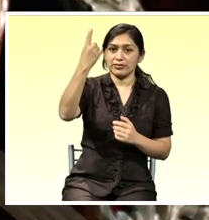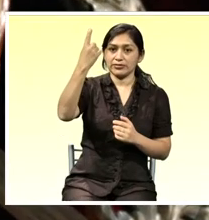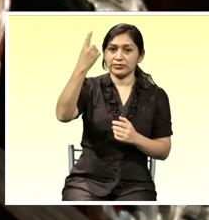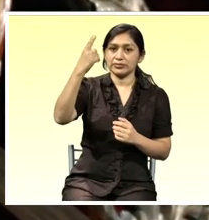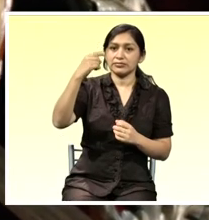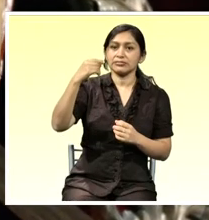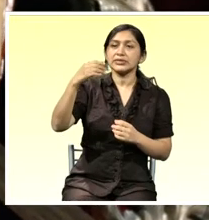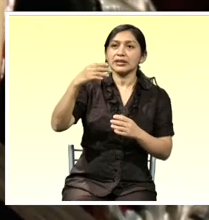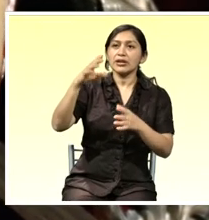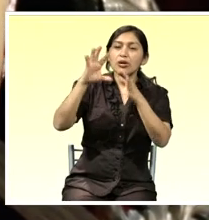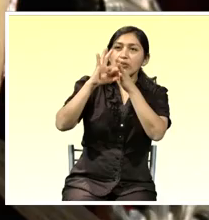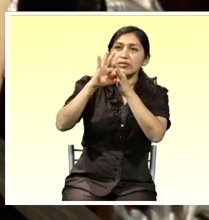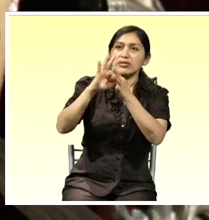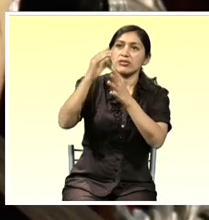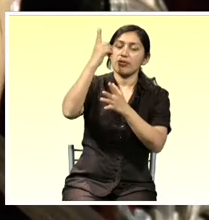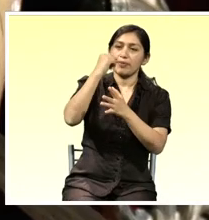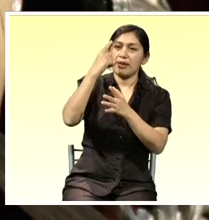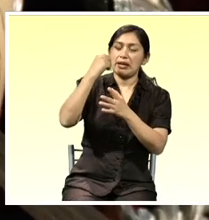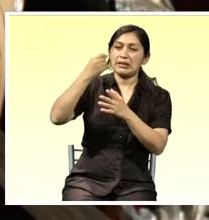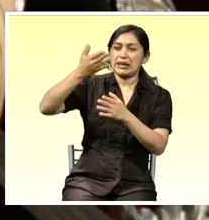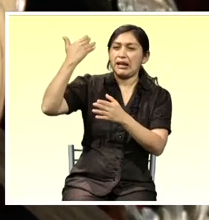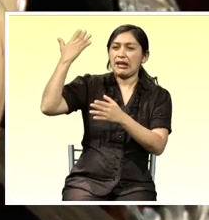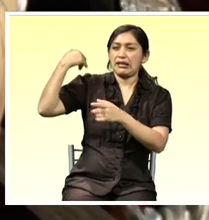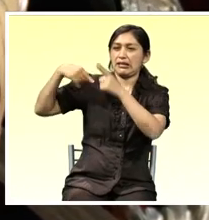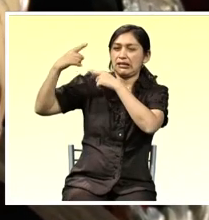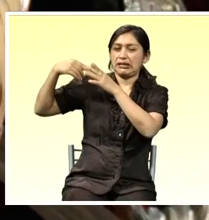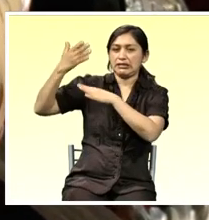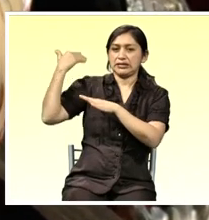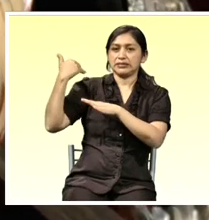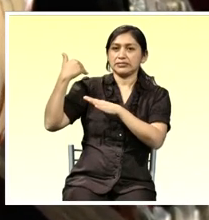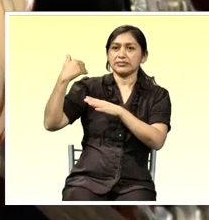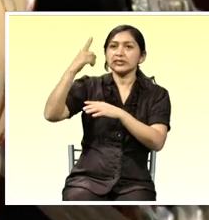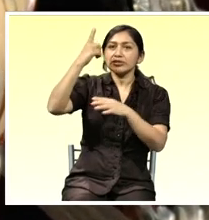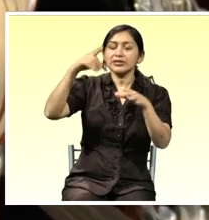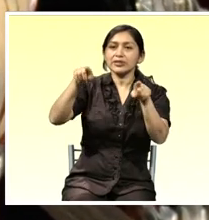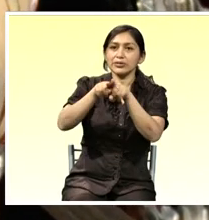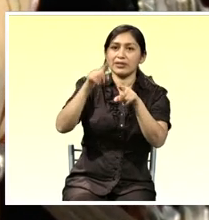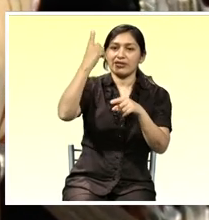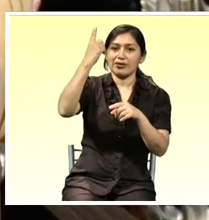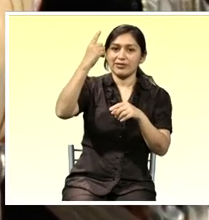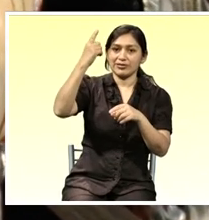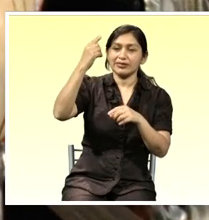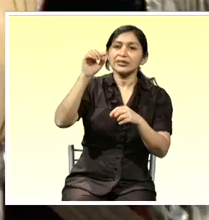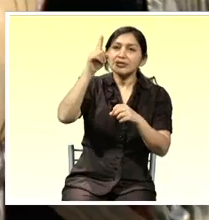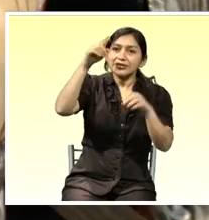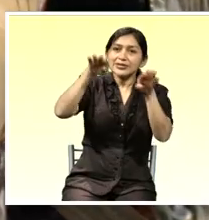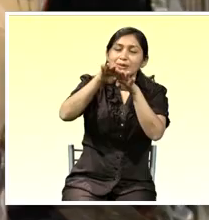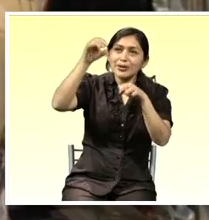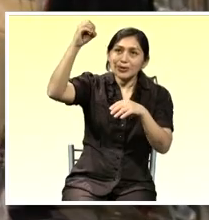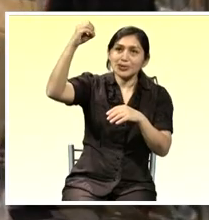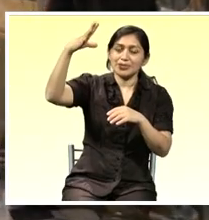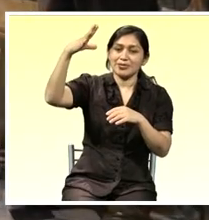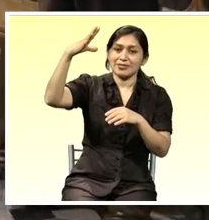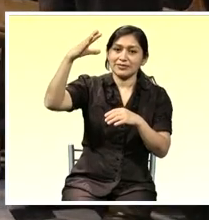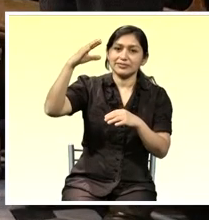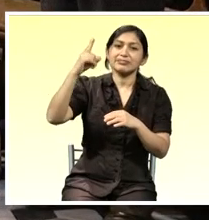Padre antes de todos los siglos, Dios de Dios, luz de luz, Dios verdadero de Dios